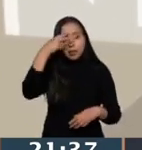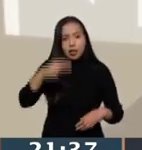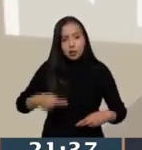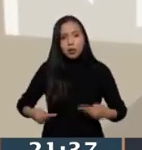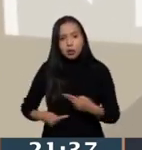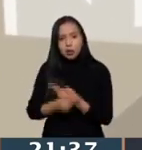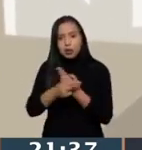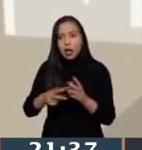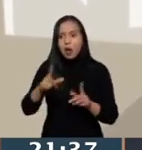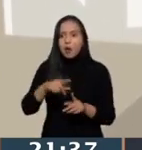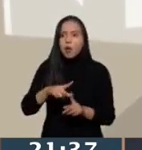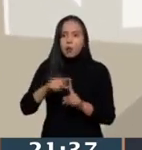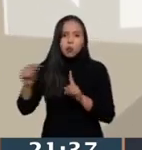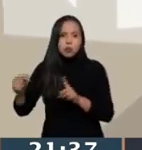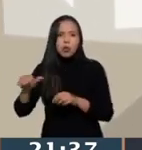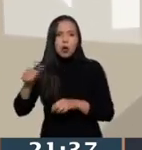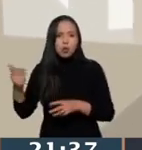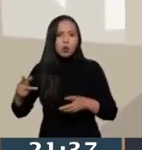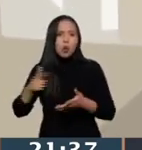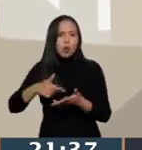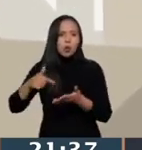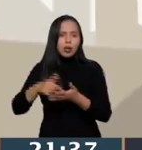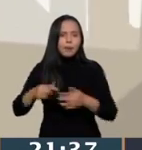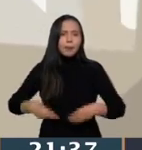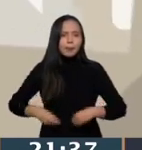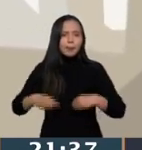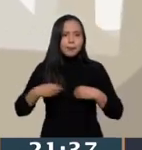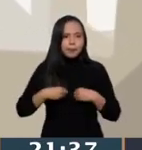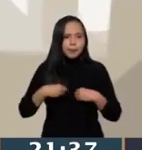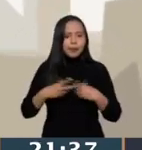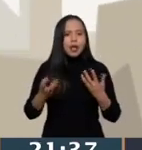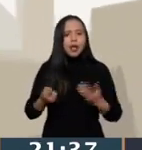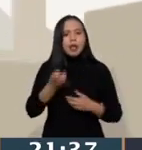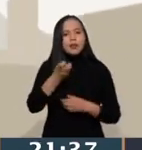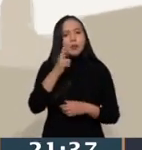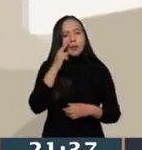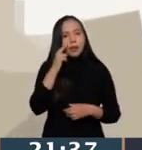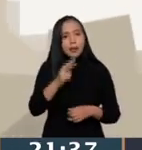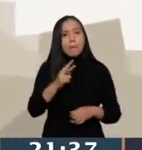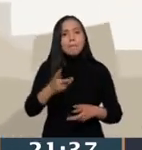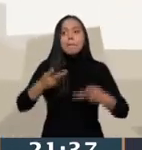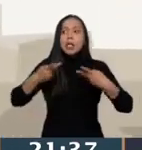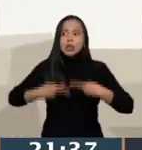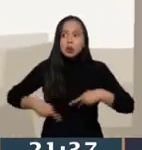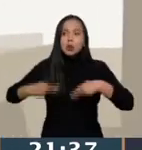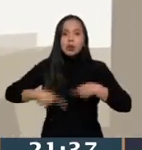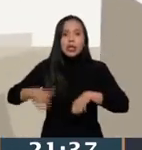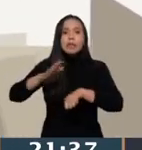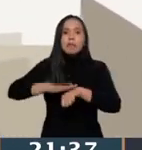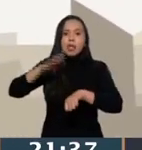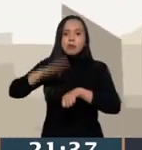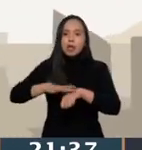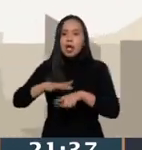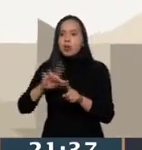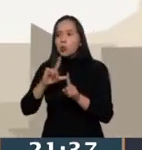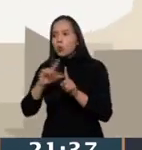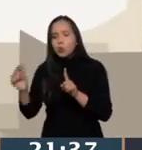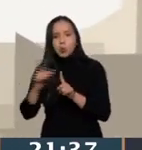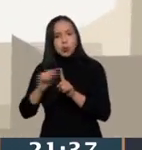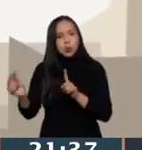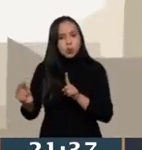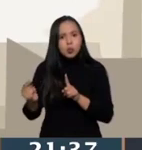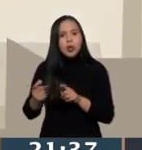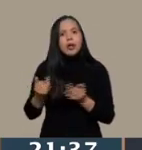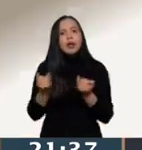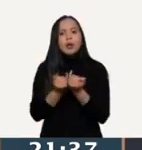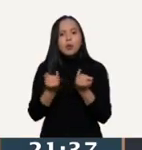este proceso electoral. Cabe decir que hay más mexicanos en el extranjero, pero también en